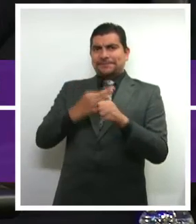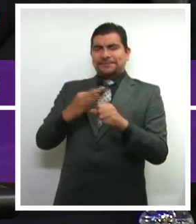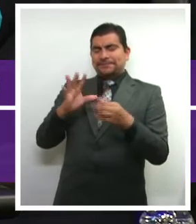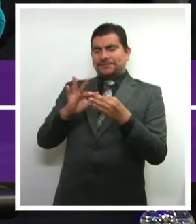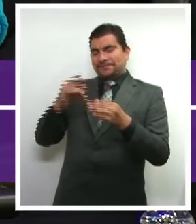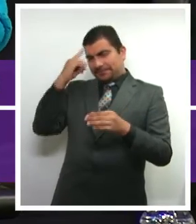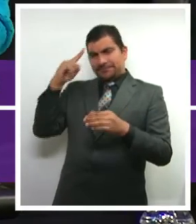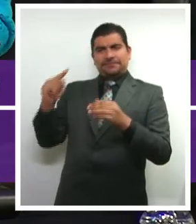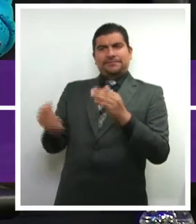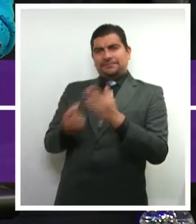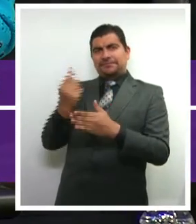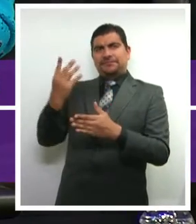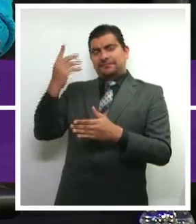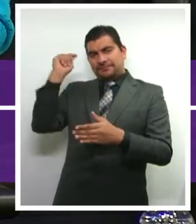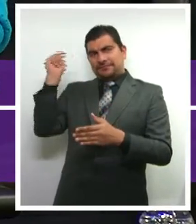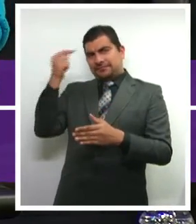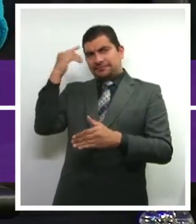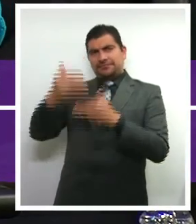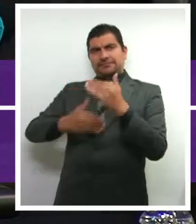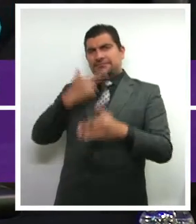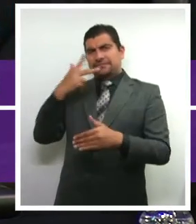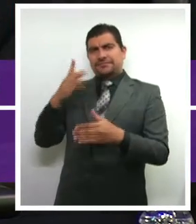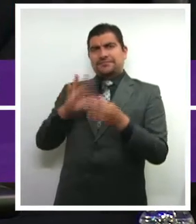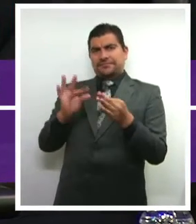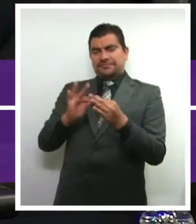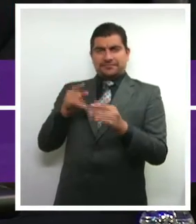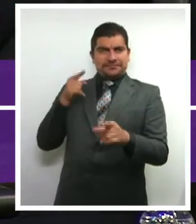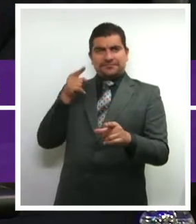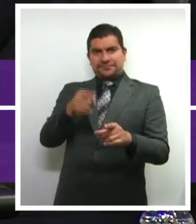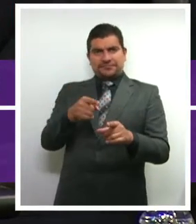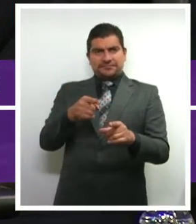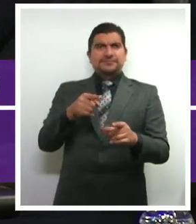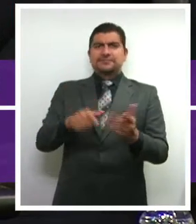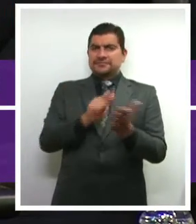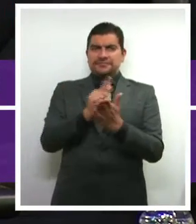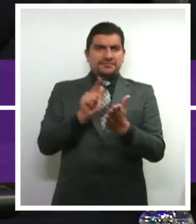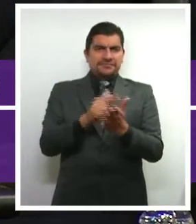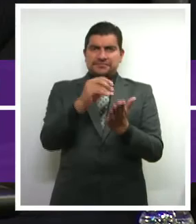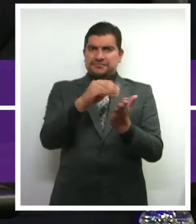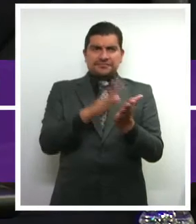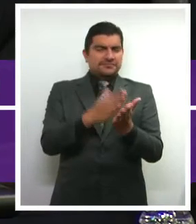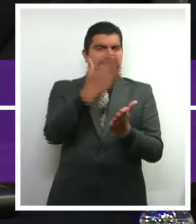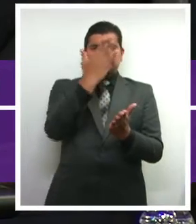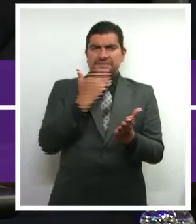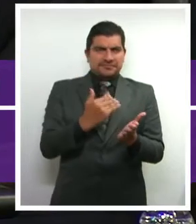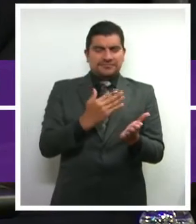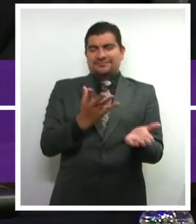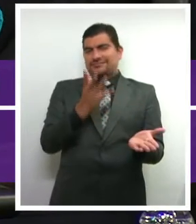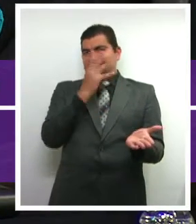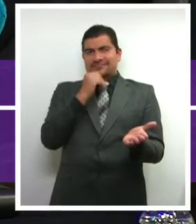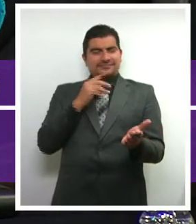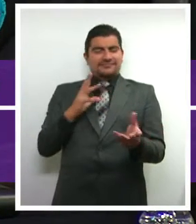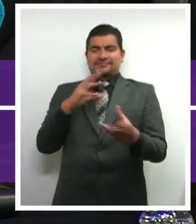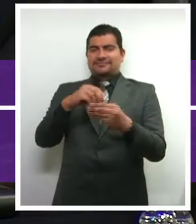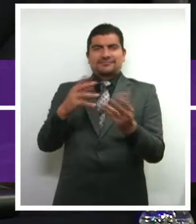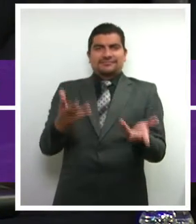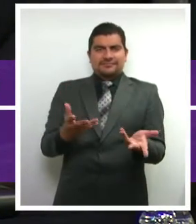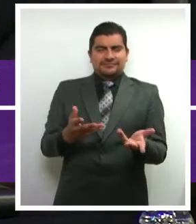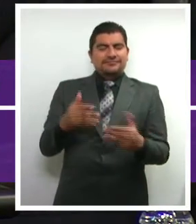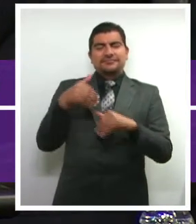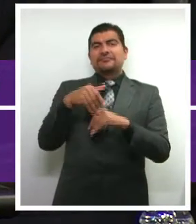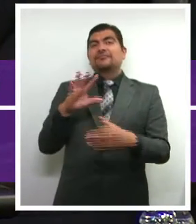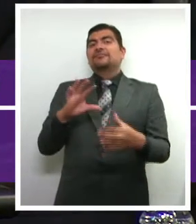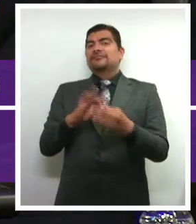tecnología, pero si no está en la ley, no se puede aplicar. Por eso es tan